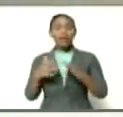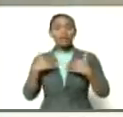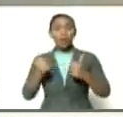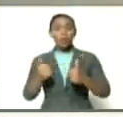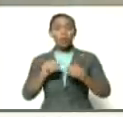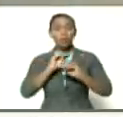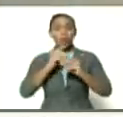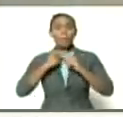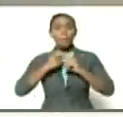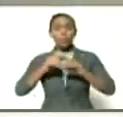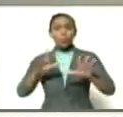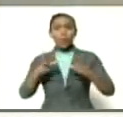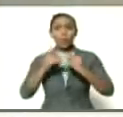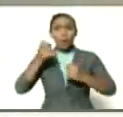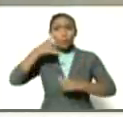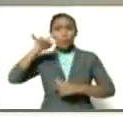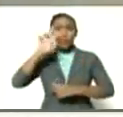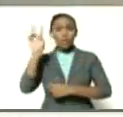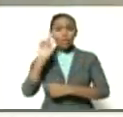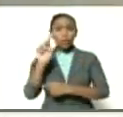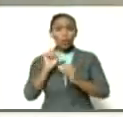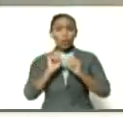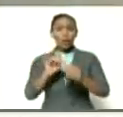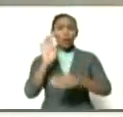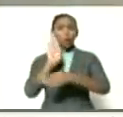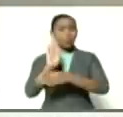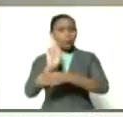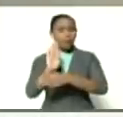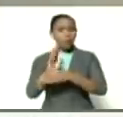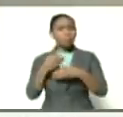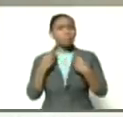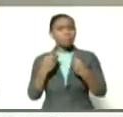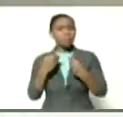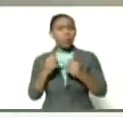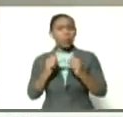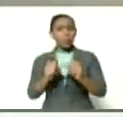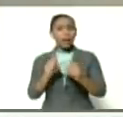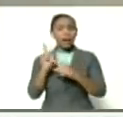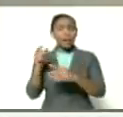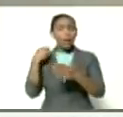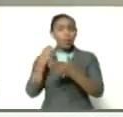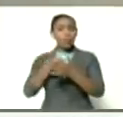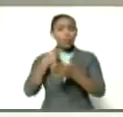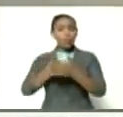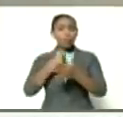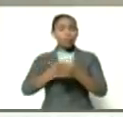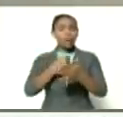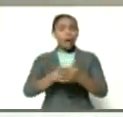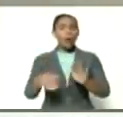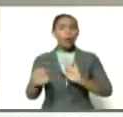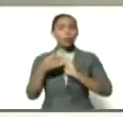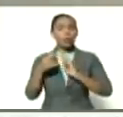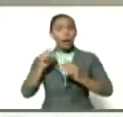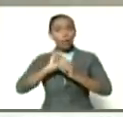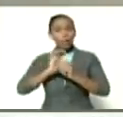llamado extensivo a toda la población venezolana a seguir cuidándonos para seguir en esta lucha, en esta ardua lucha contra el